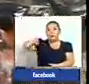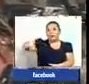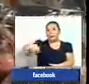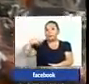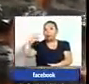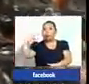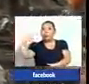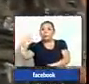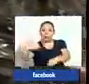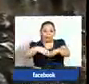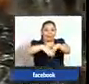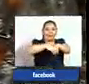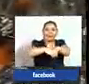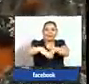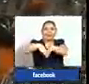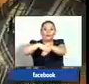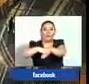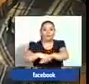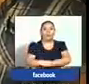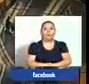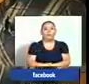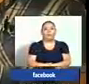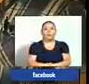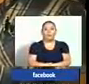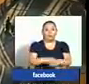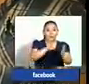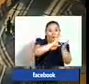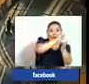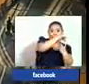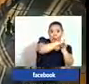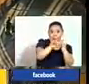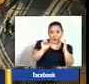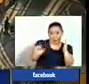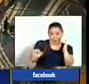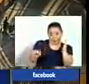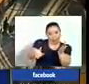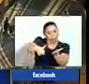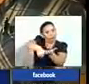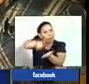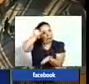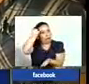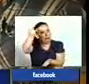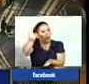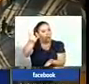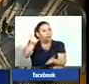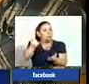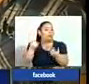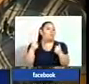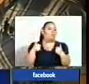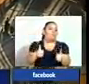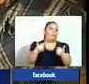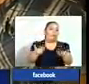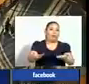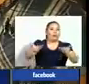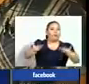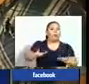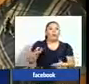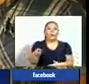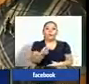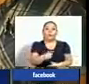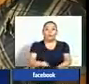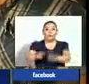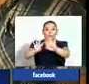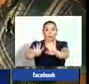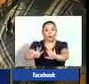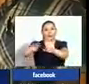pares de zapatos. El proyecto que ella ha impulsado, pues, ha beneficiado aproximadamente 98